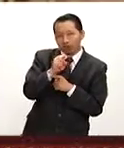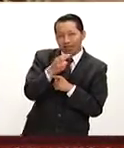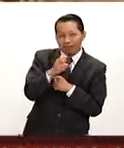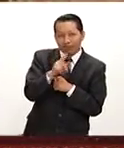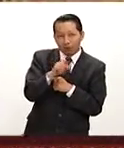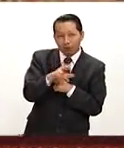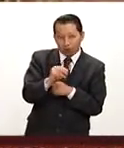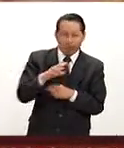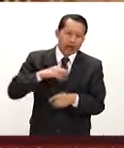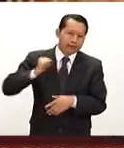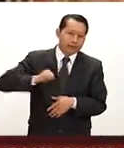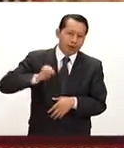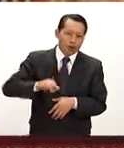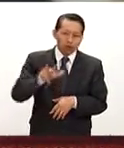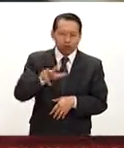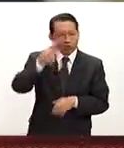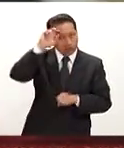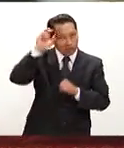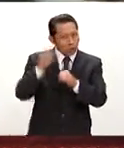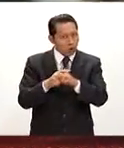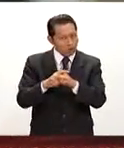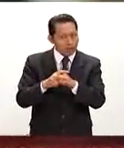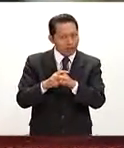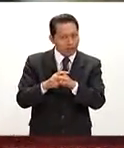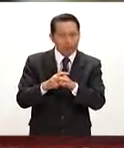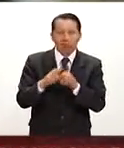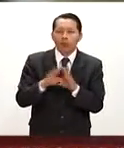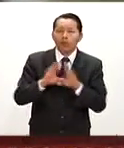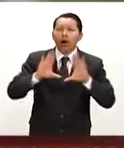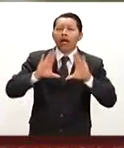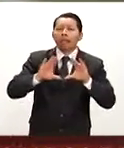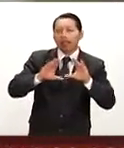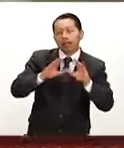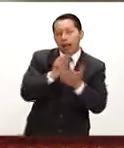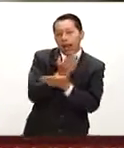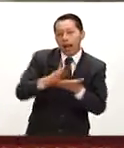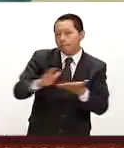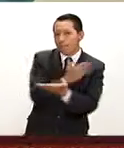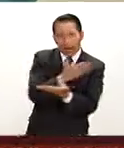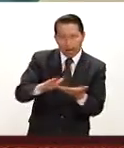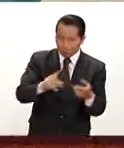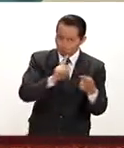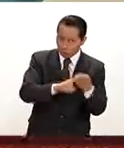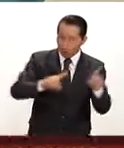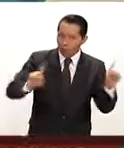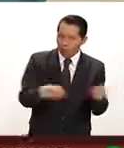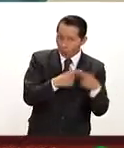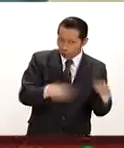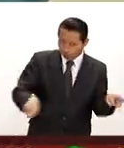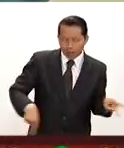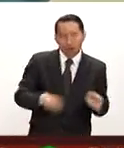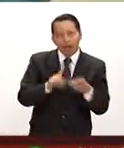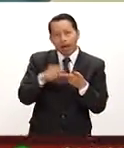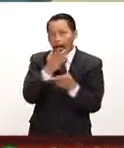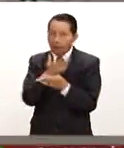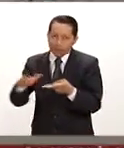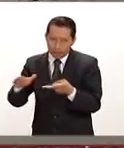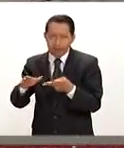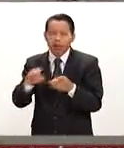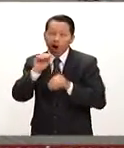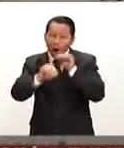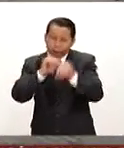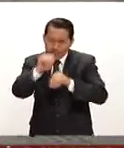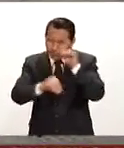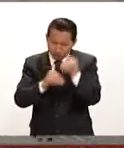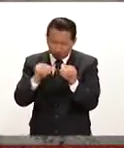raíces del siglo XVIII en Europa, que se enseña por un lado la educación musical, por otra muy distinta la composición